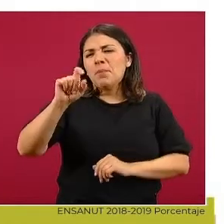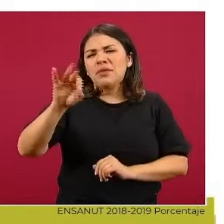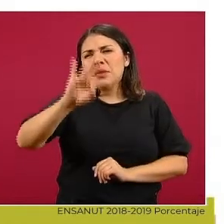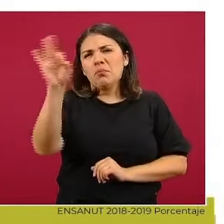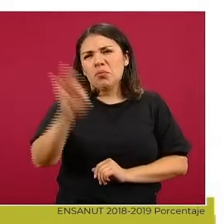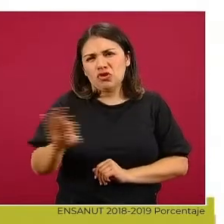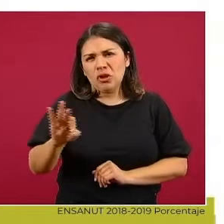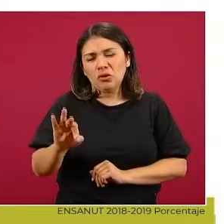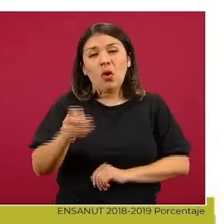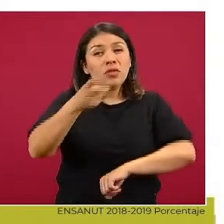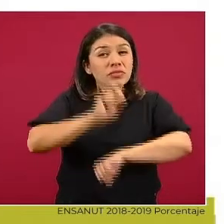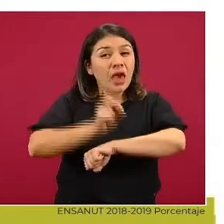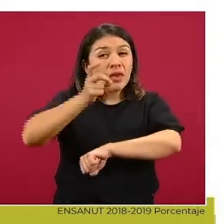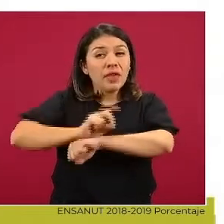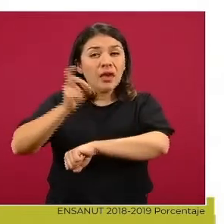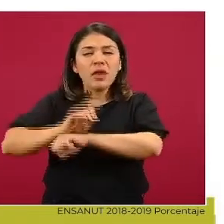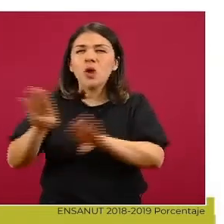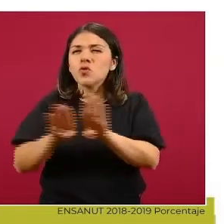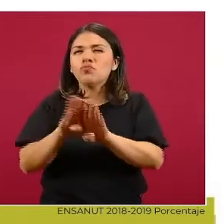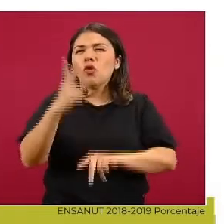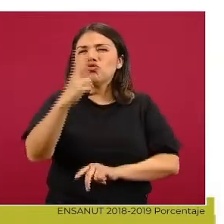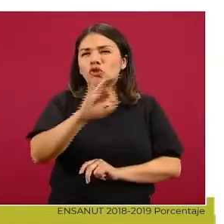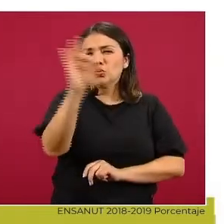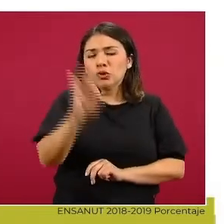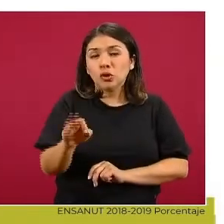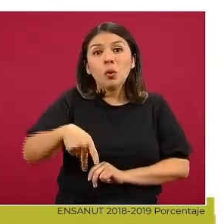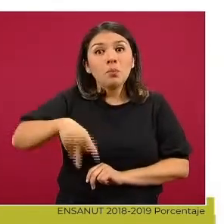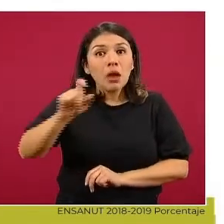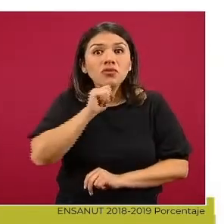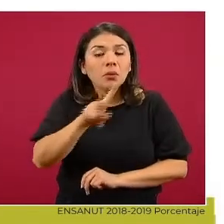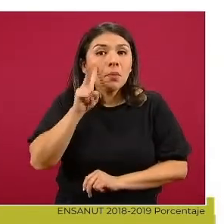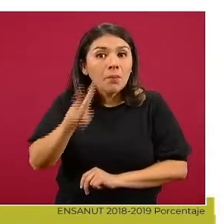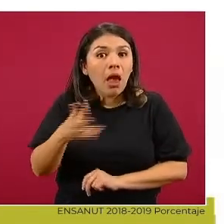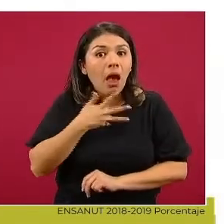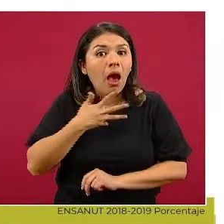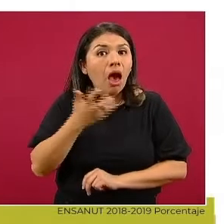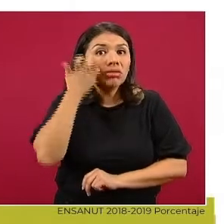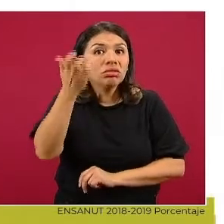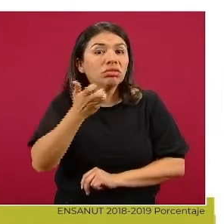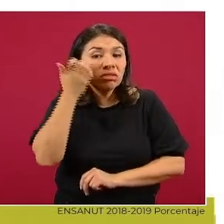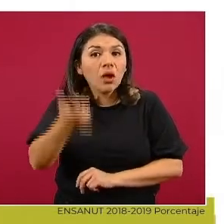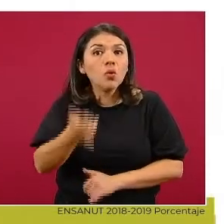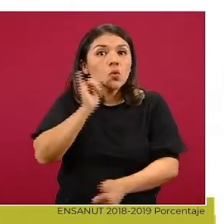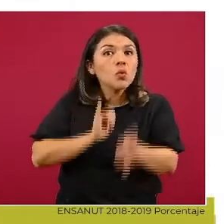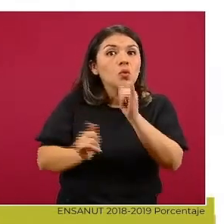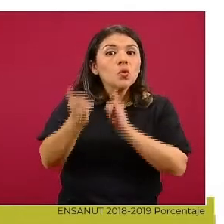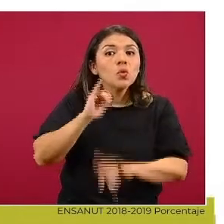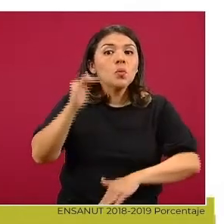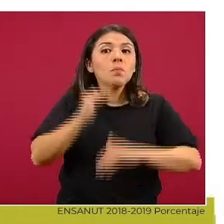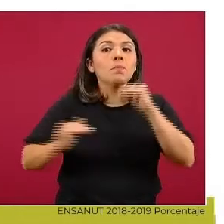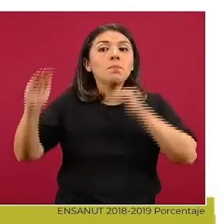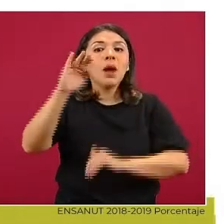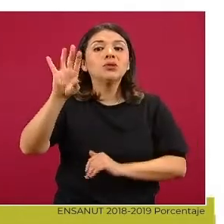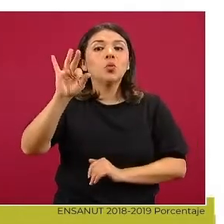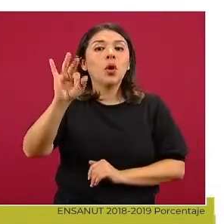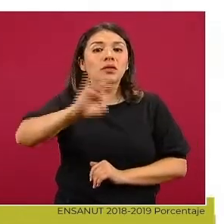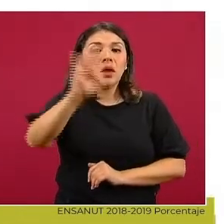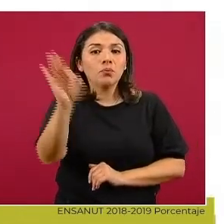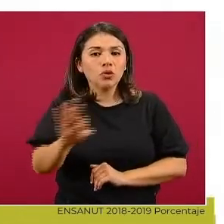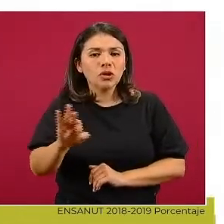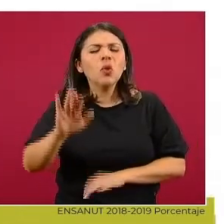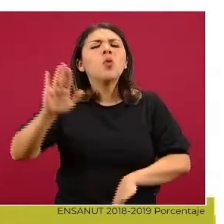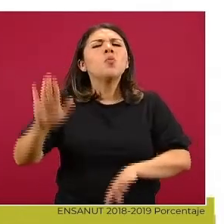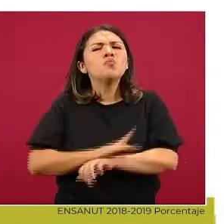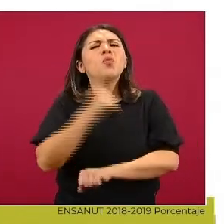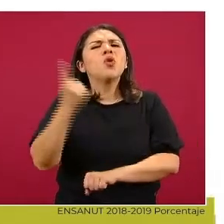20%, y diario es como del 2%, aunque también vemos que hay un consumo excesivo que supera el 40%. La razón